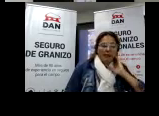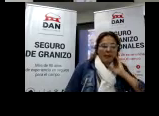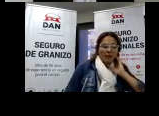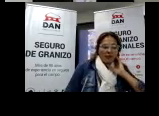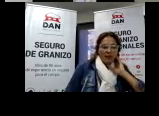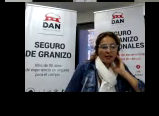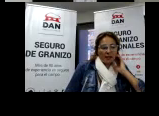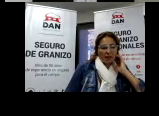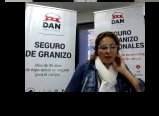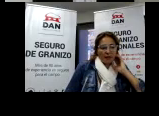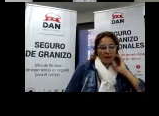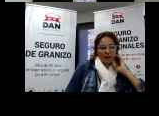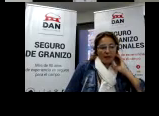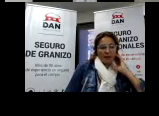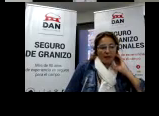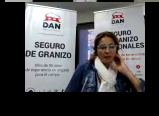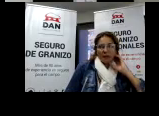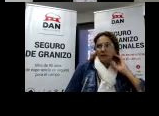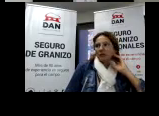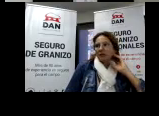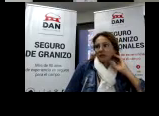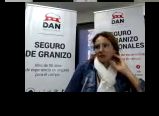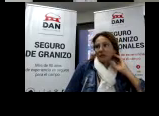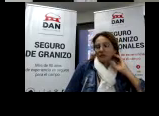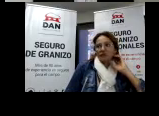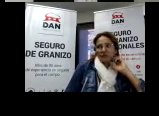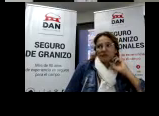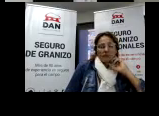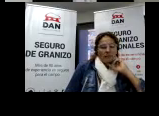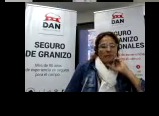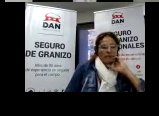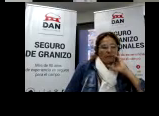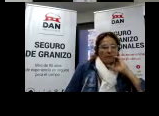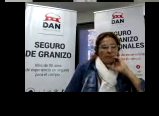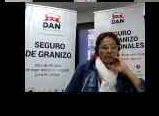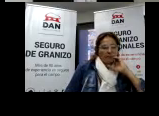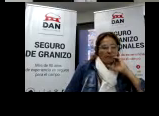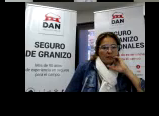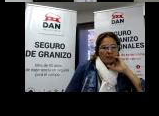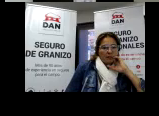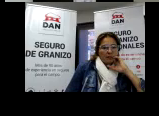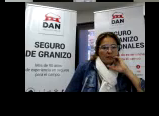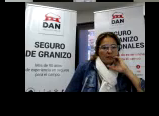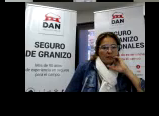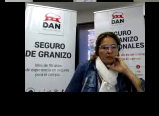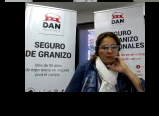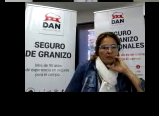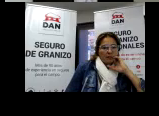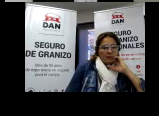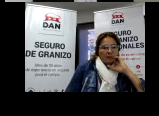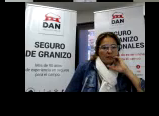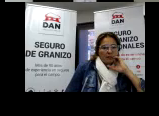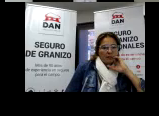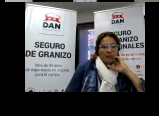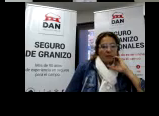evento La Niña. Todavía tenemos que transitar el mes de marzo, así que todavía el mes de marzo va a estar bajo los efectos de este evento en